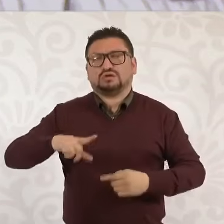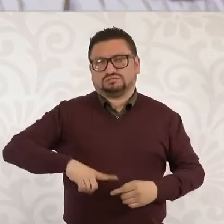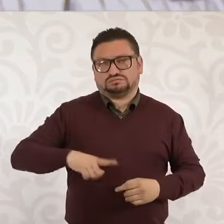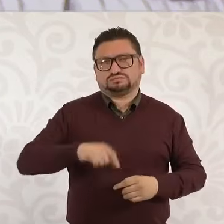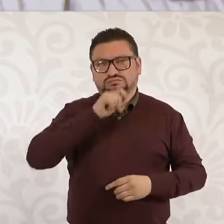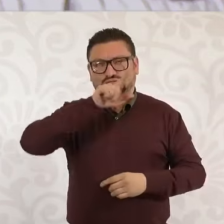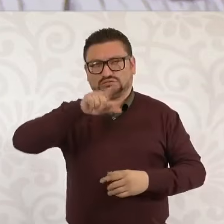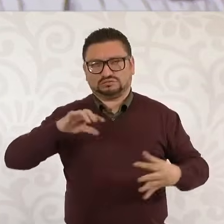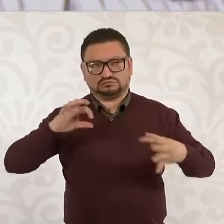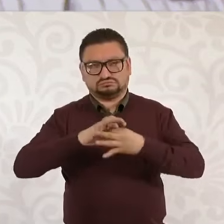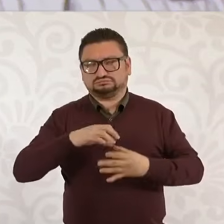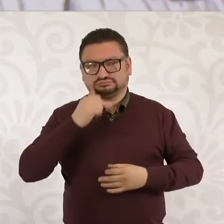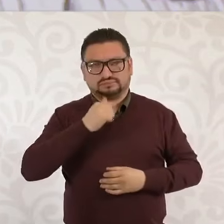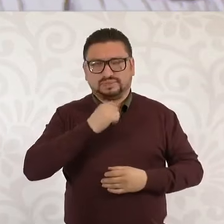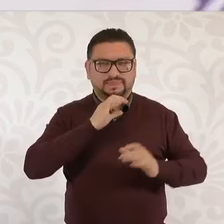Estado.